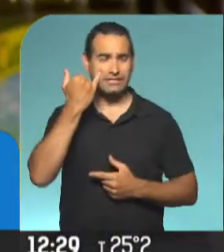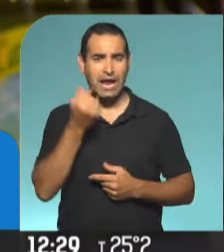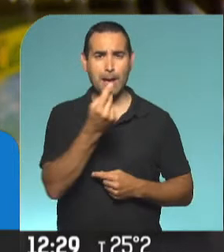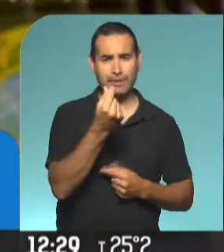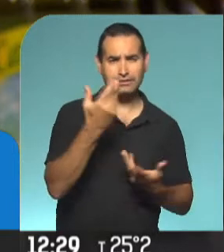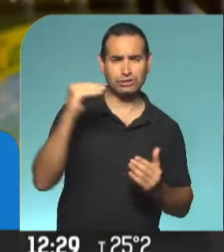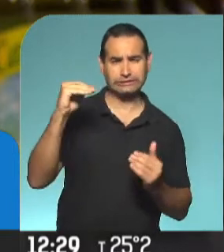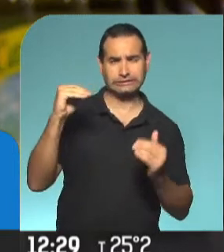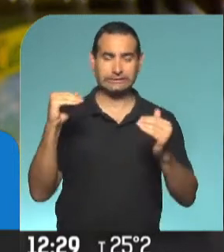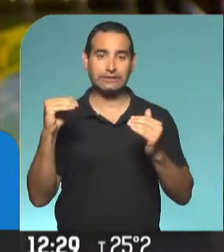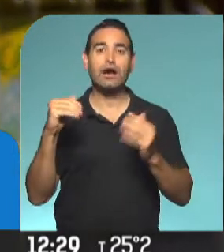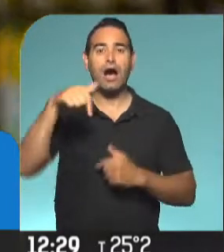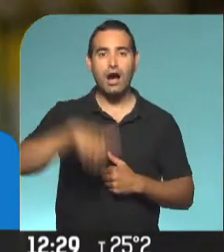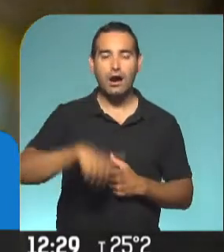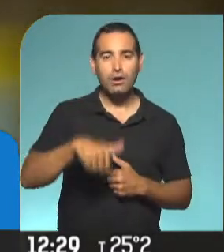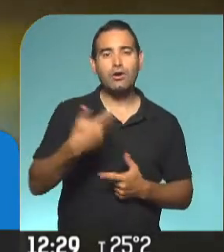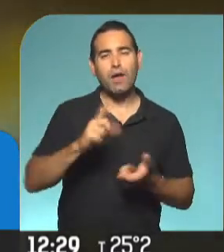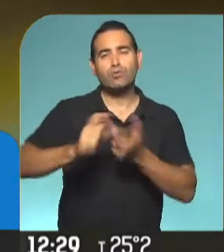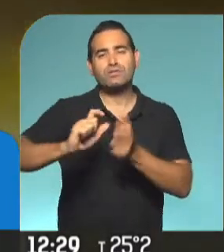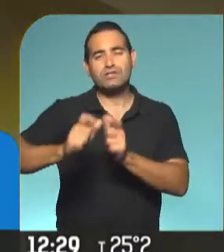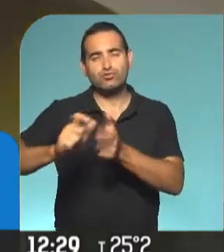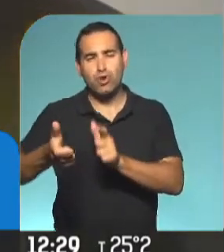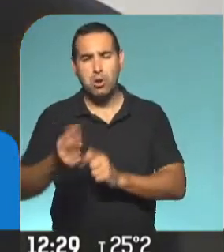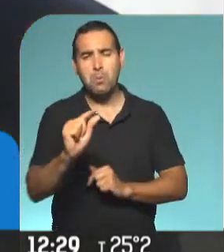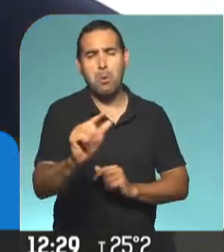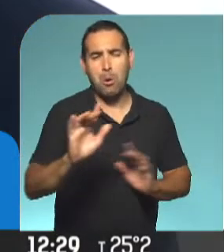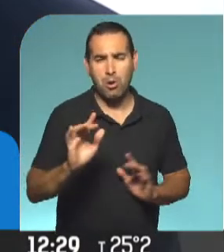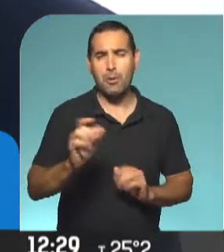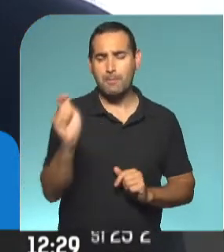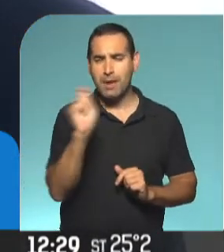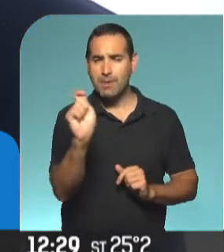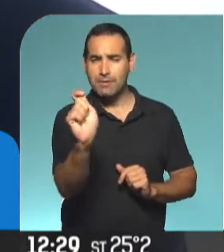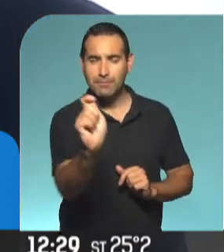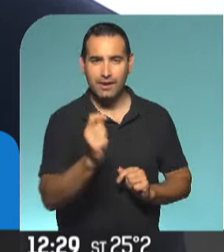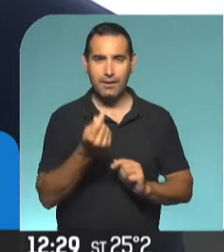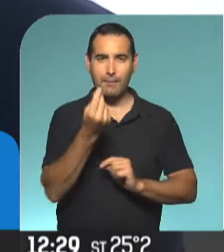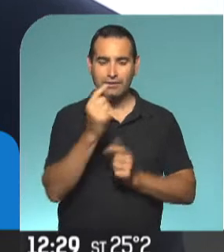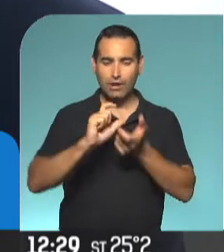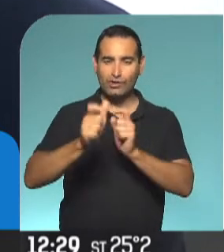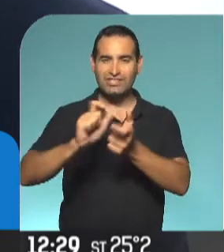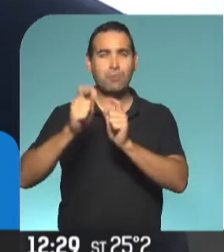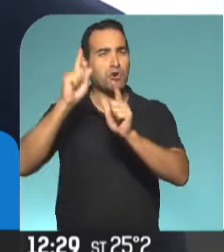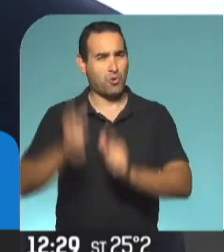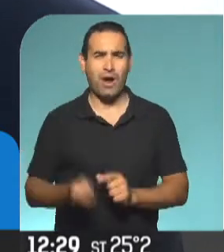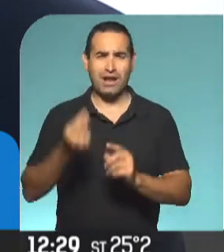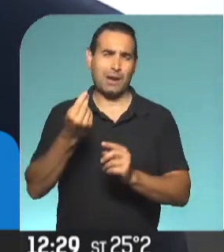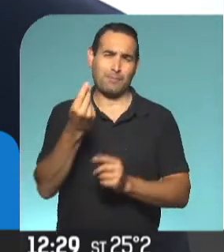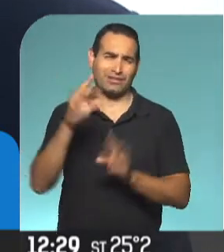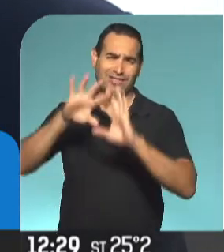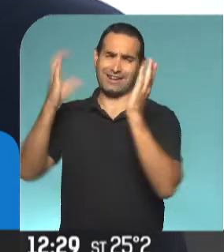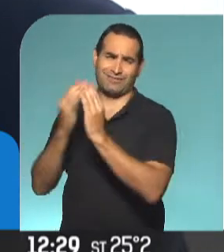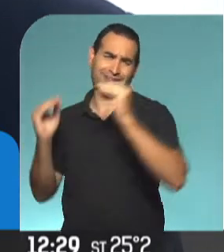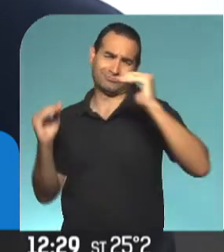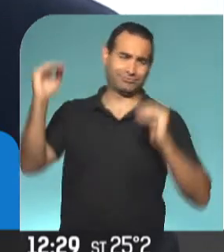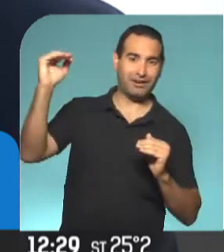esos precios se van a tener con una forma de actualización pequeña durante todos los meses siempre muy por debajo del precio entorno social por lo